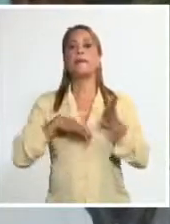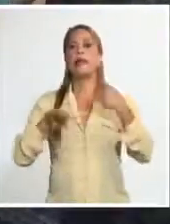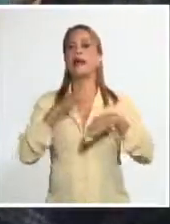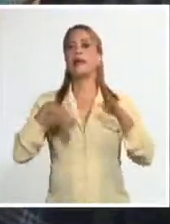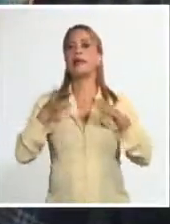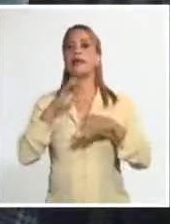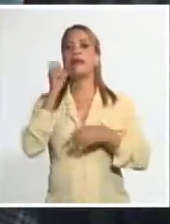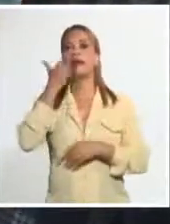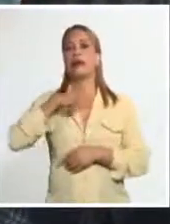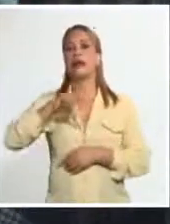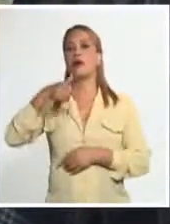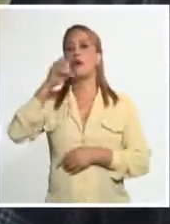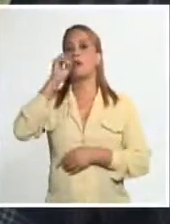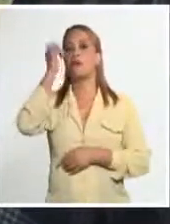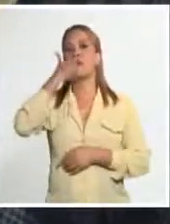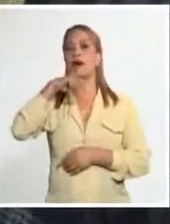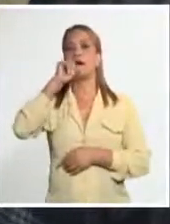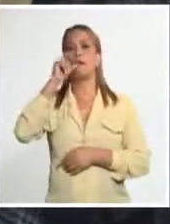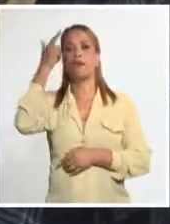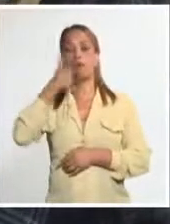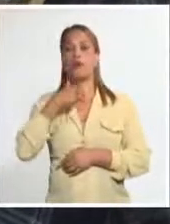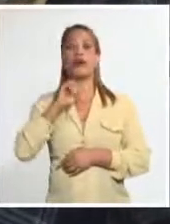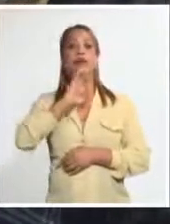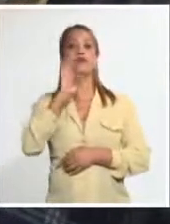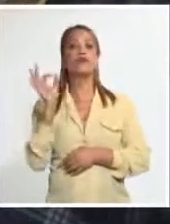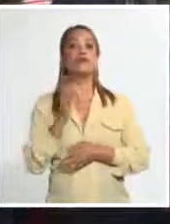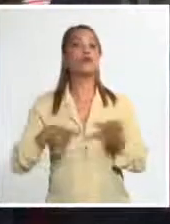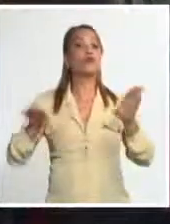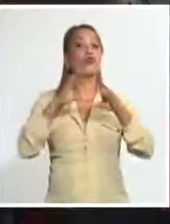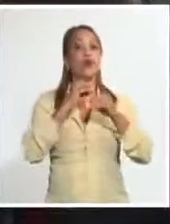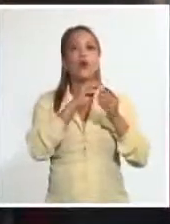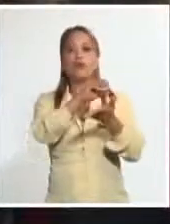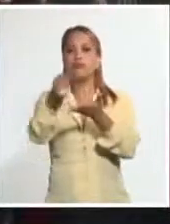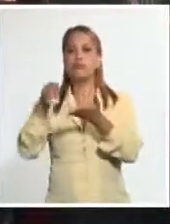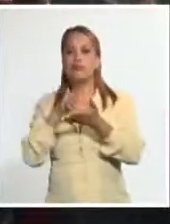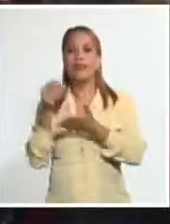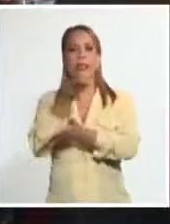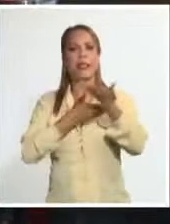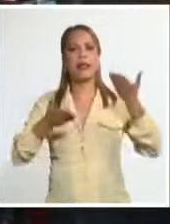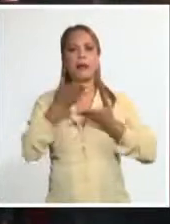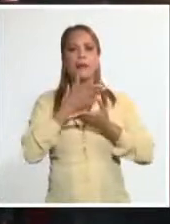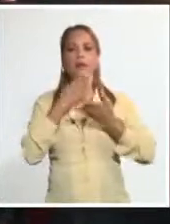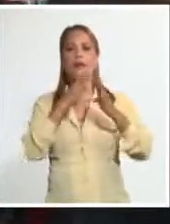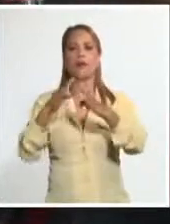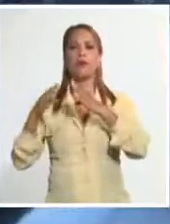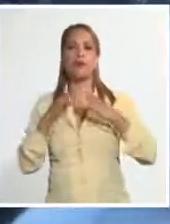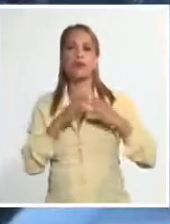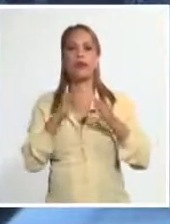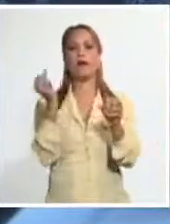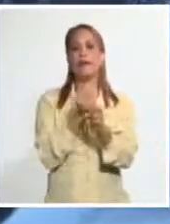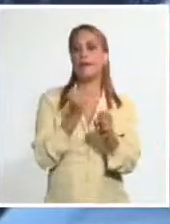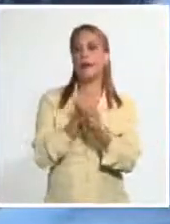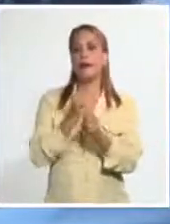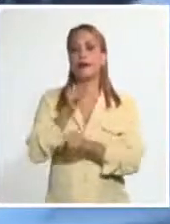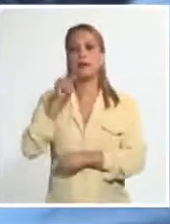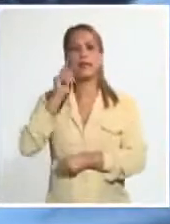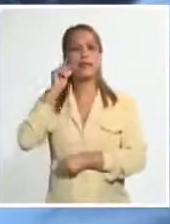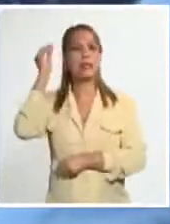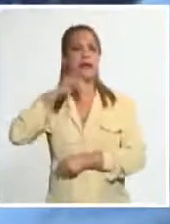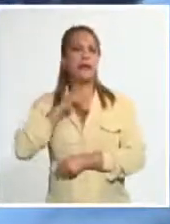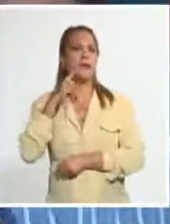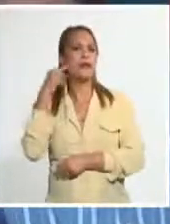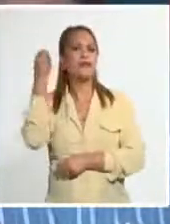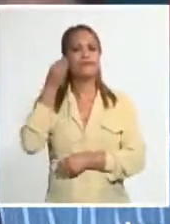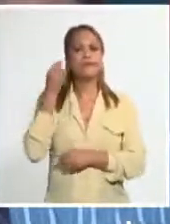de la comunidad. En todos los lugares intercambió con la población y trabajadores para conocer las principales